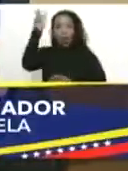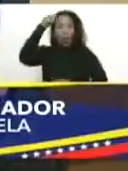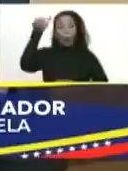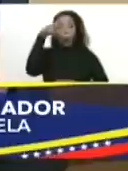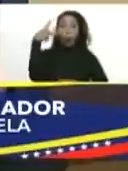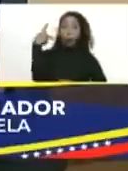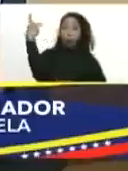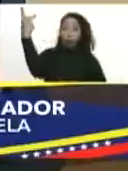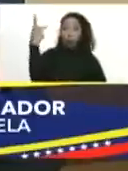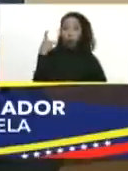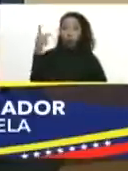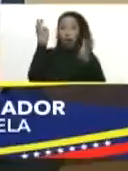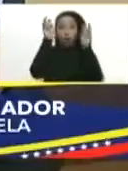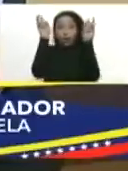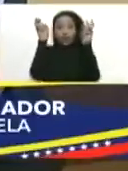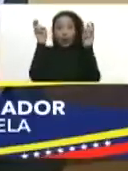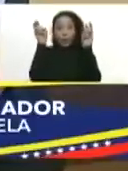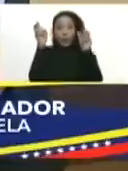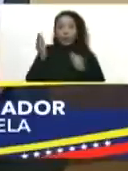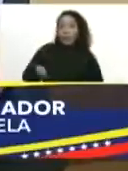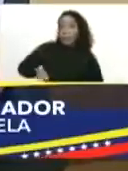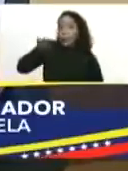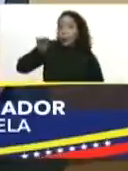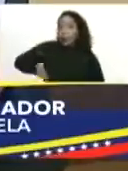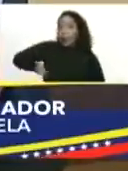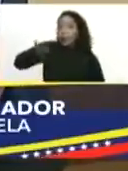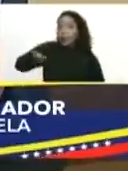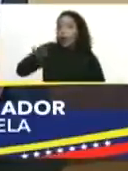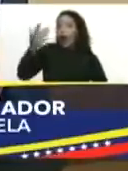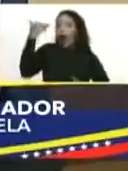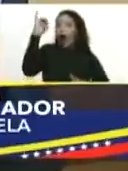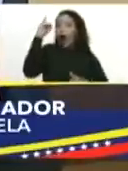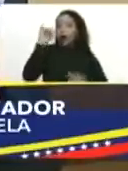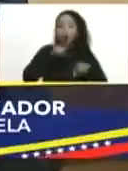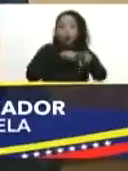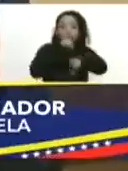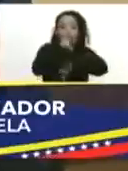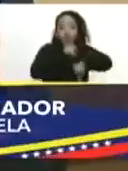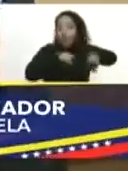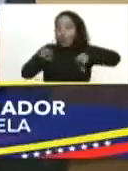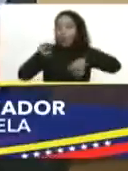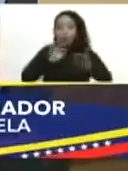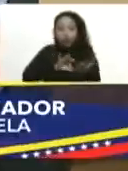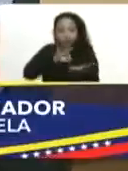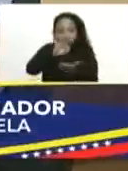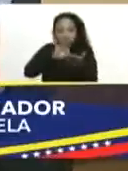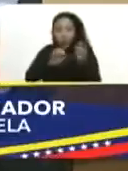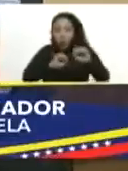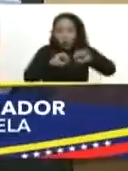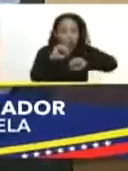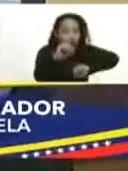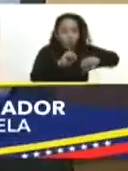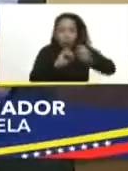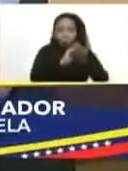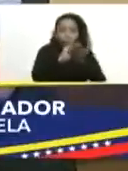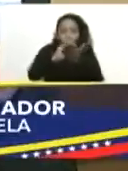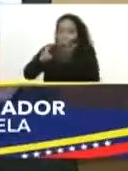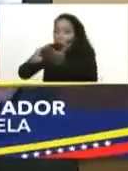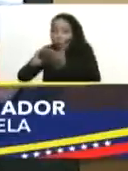los temas fundamentales y coordinación estratégica en los